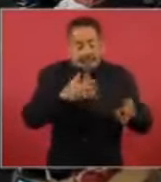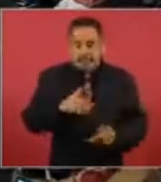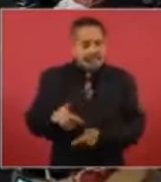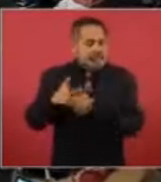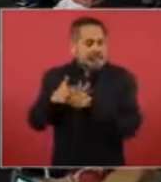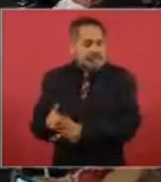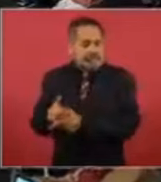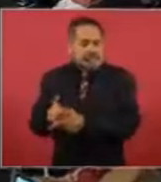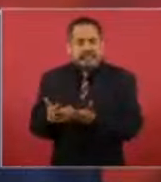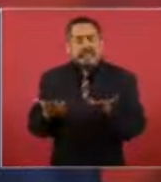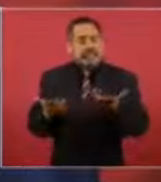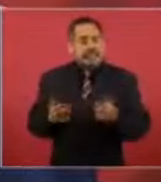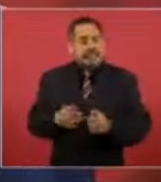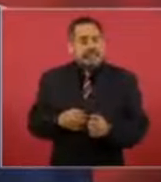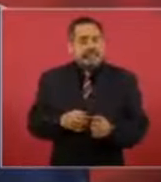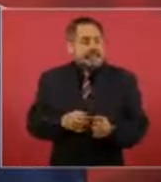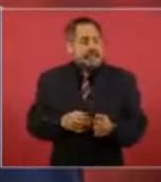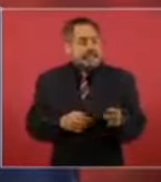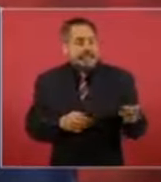el